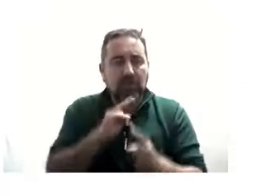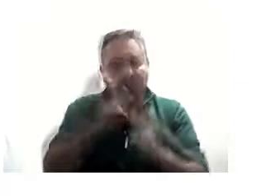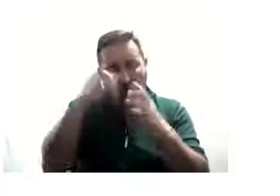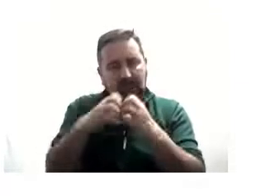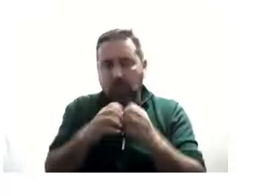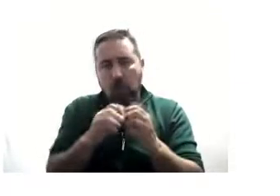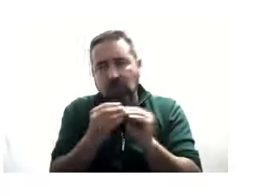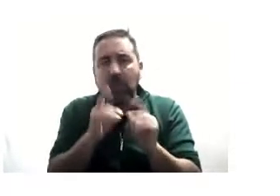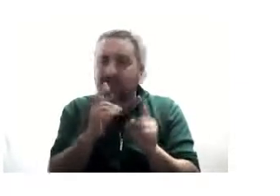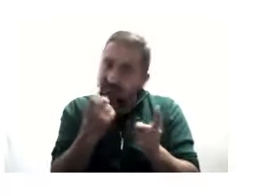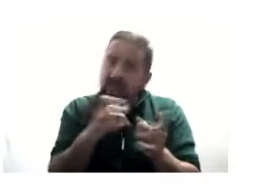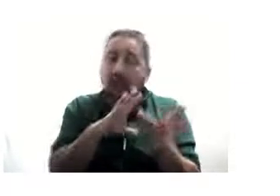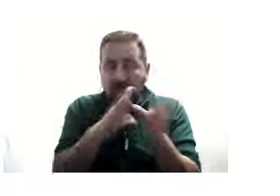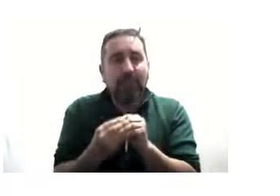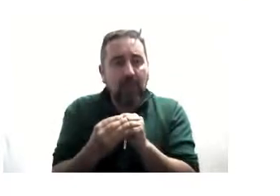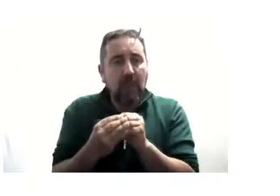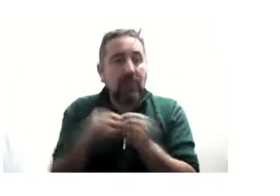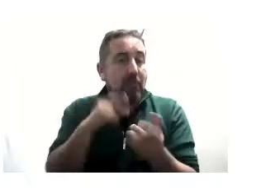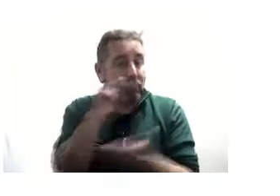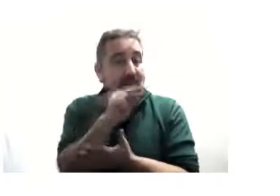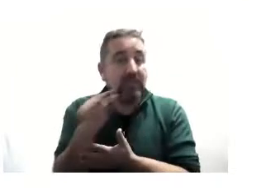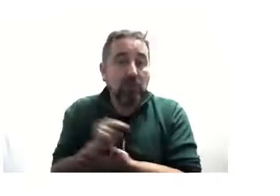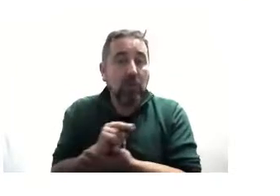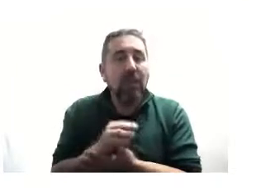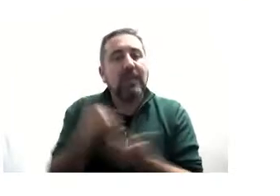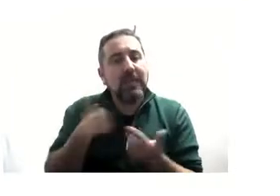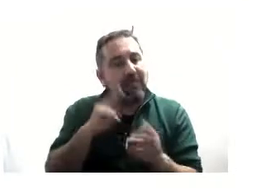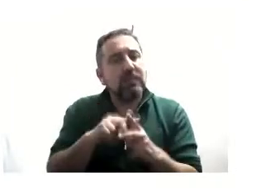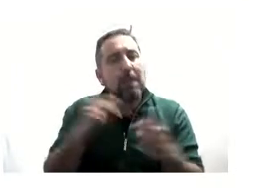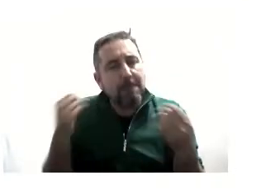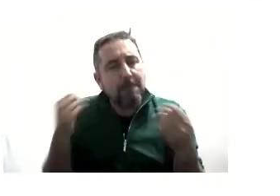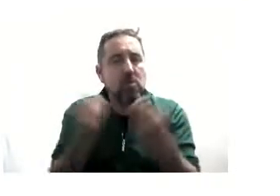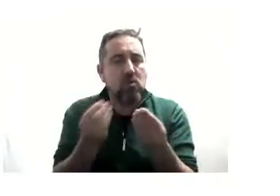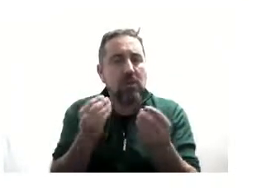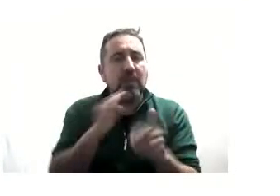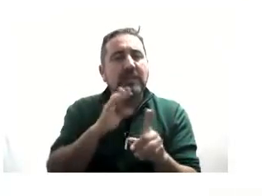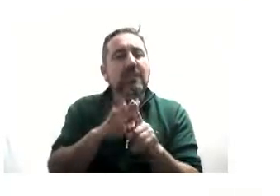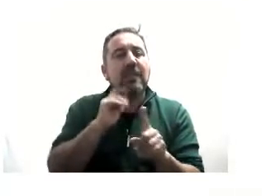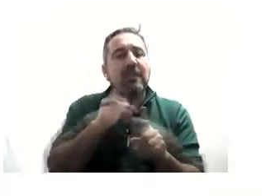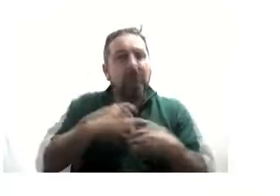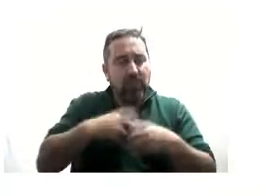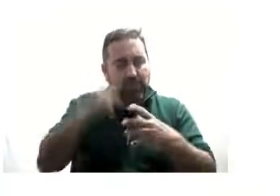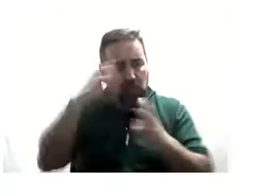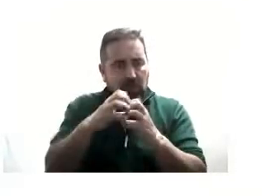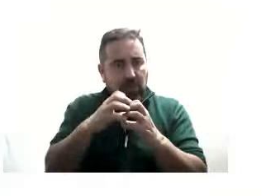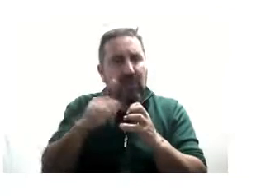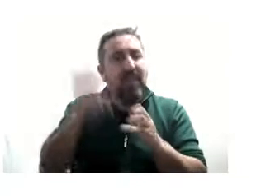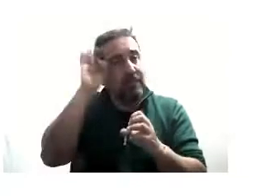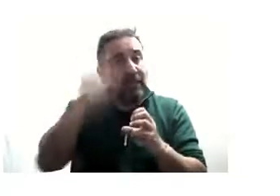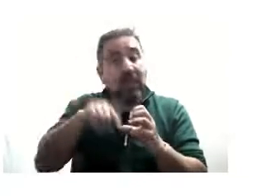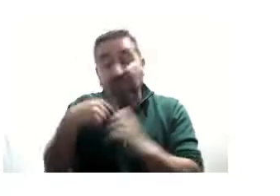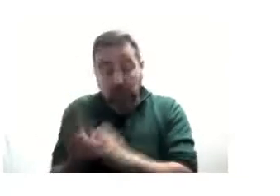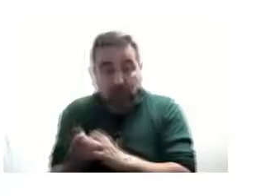tienes que adaptar uno y en este caso hemos visto que realmente hay una mejoría del estado cognitivo después del implante coclear cuando lo comparamos